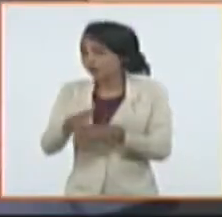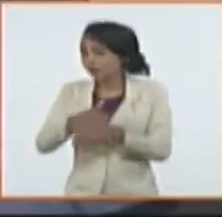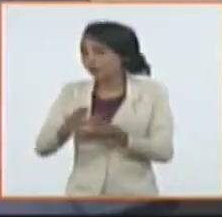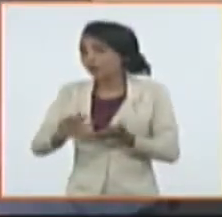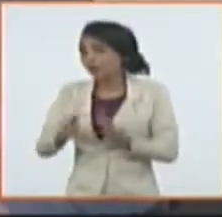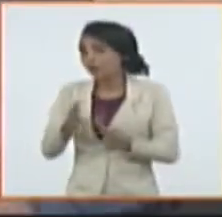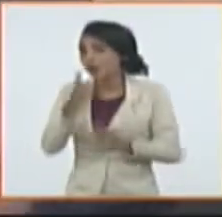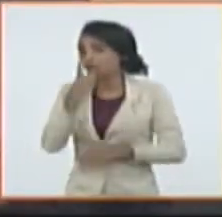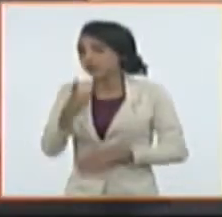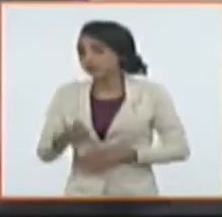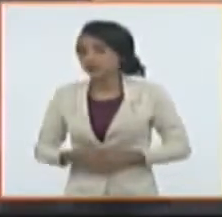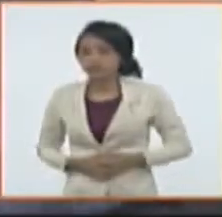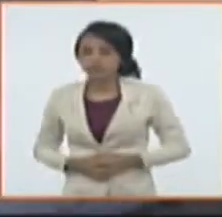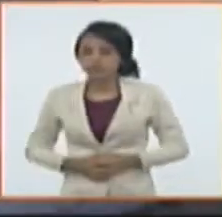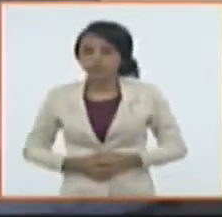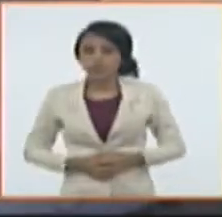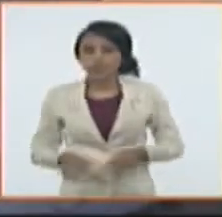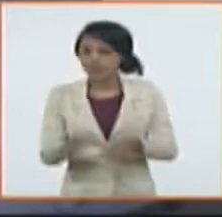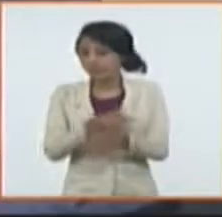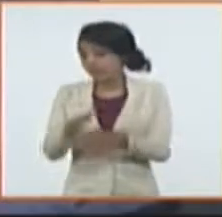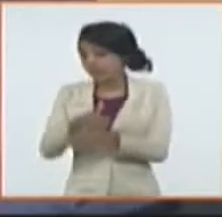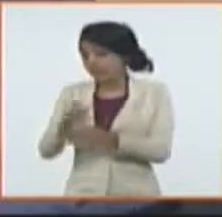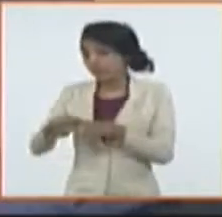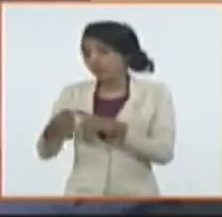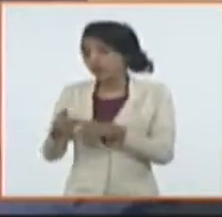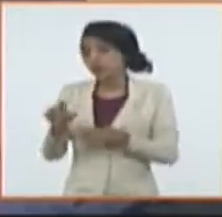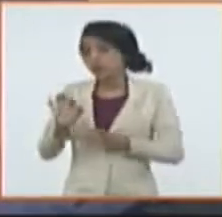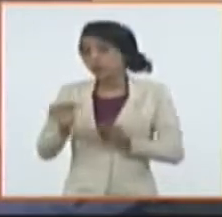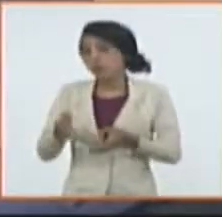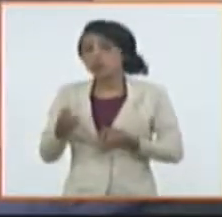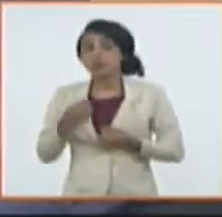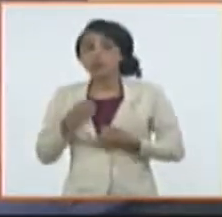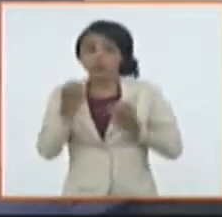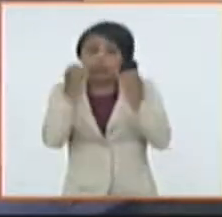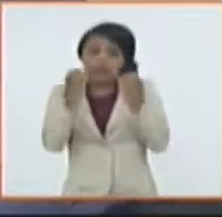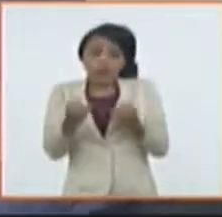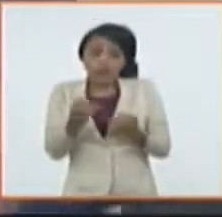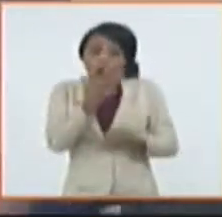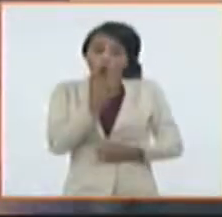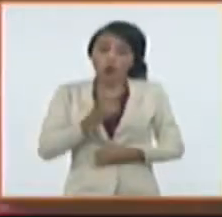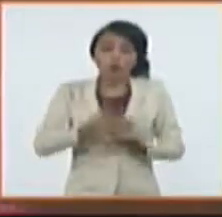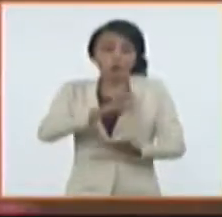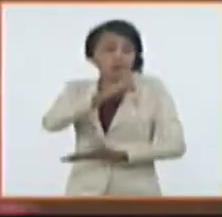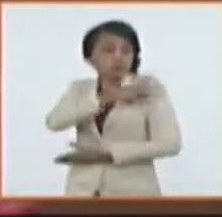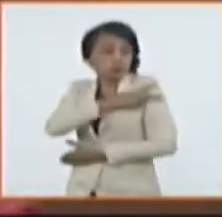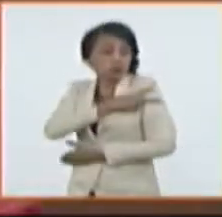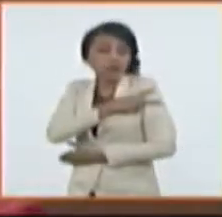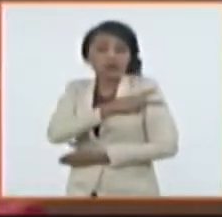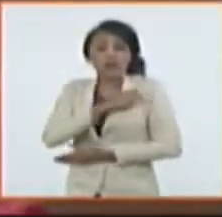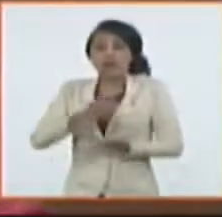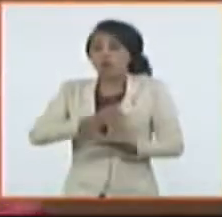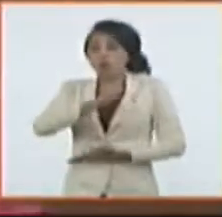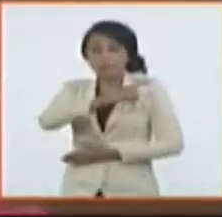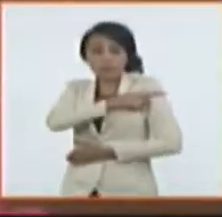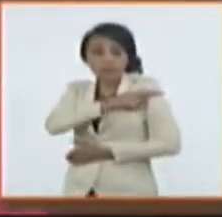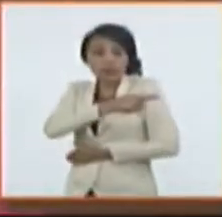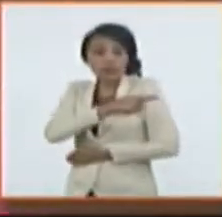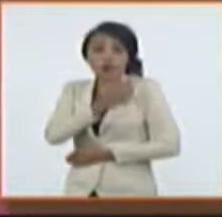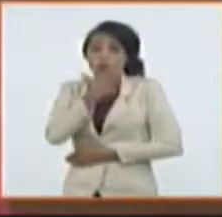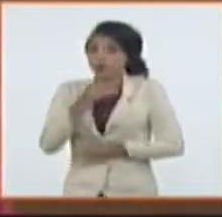o elementos de heterogeneidad, porque no es lo mismo el interés de un joven de secundaria básica que el de primaria, que el de un joven trabajador,